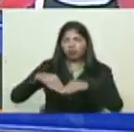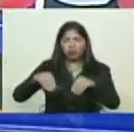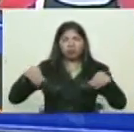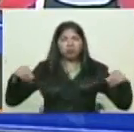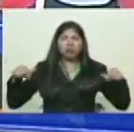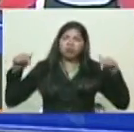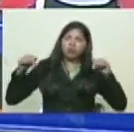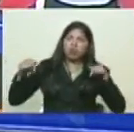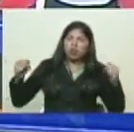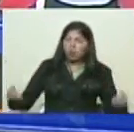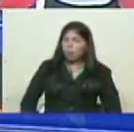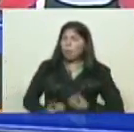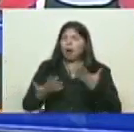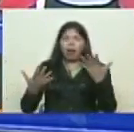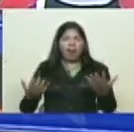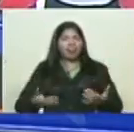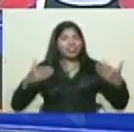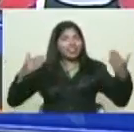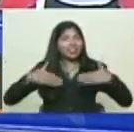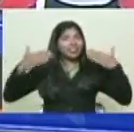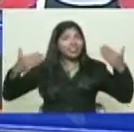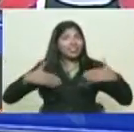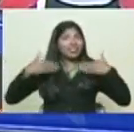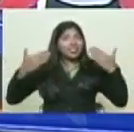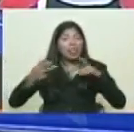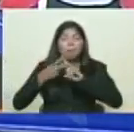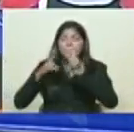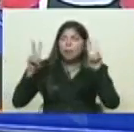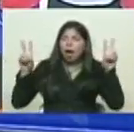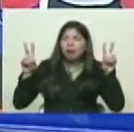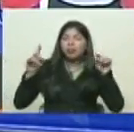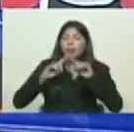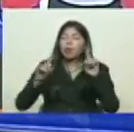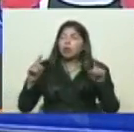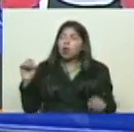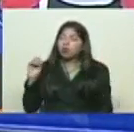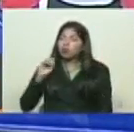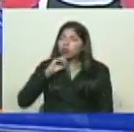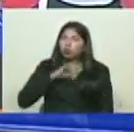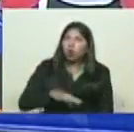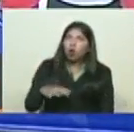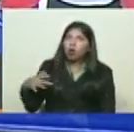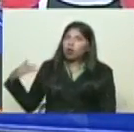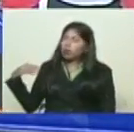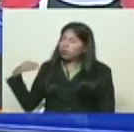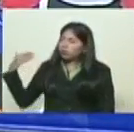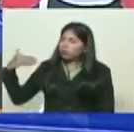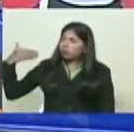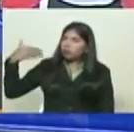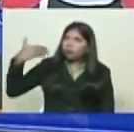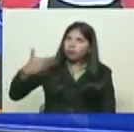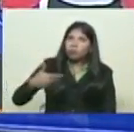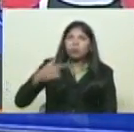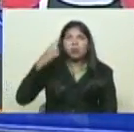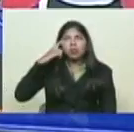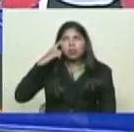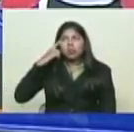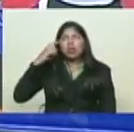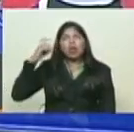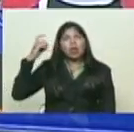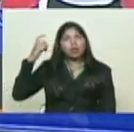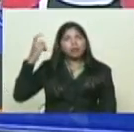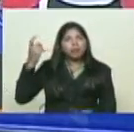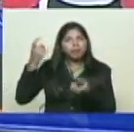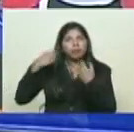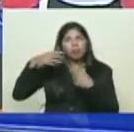alegre, llena de paz, pero la historia nos ha enseñado a ser valientes. Y si Estados Unidos nos